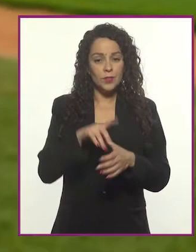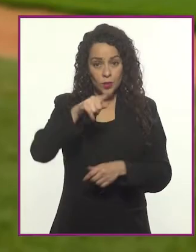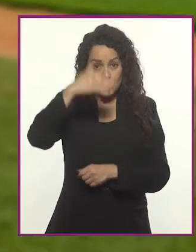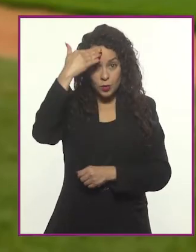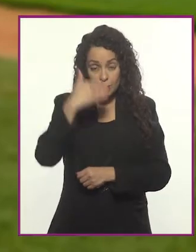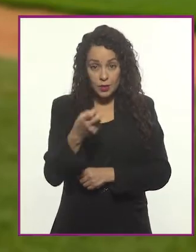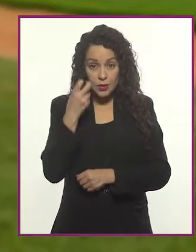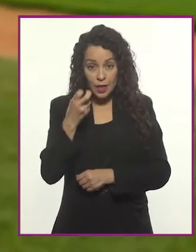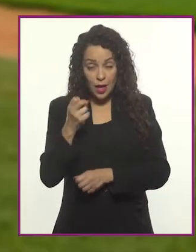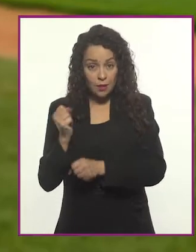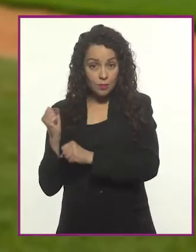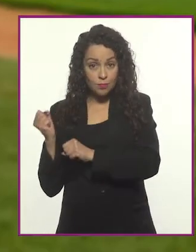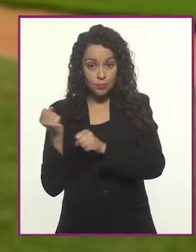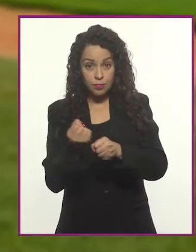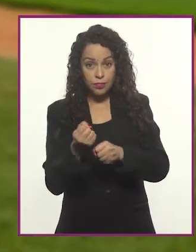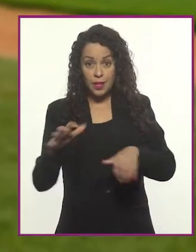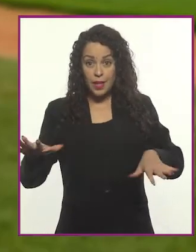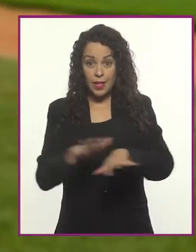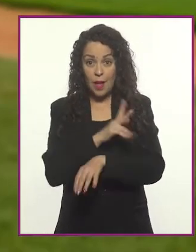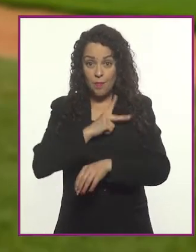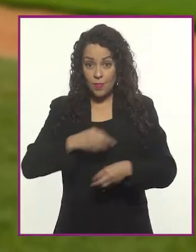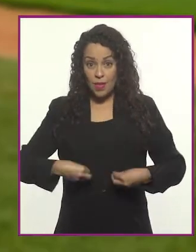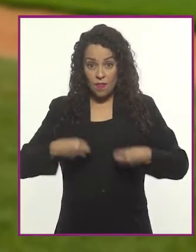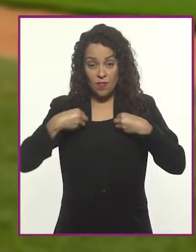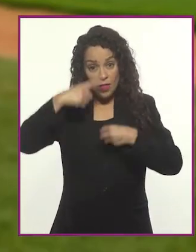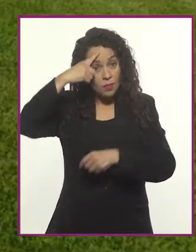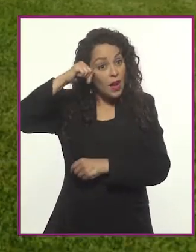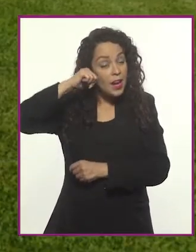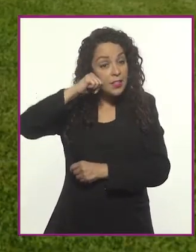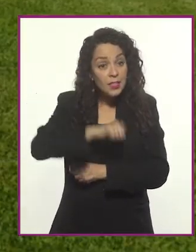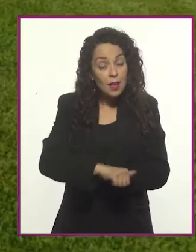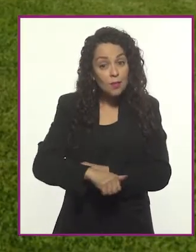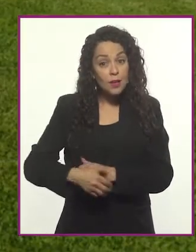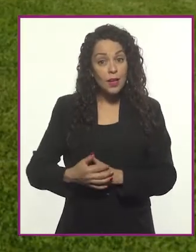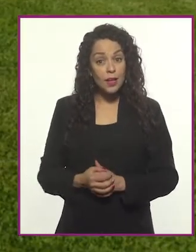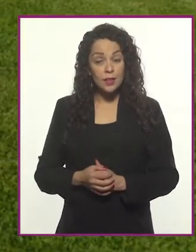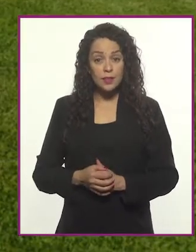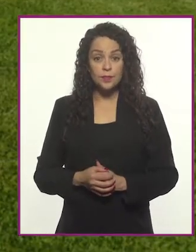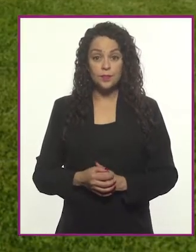¿Sabías que ese turno al bate cambiaría mi vida por completo?